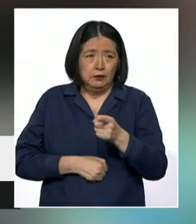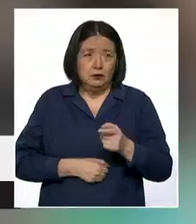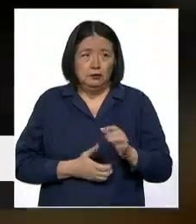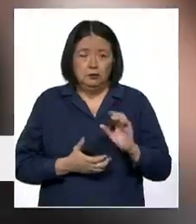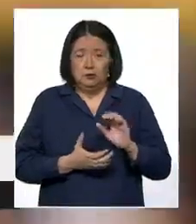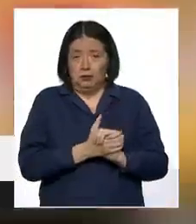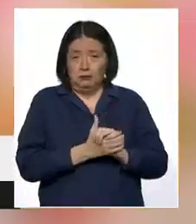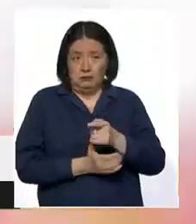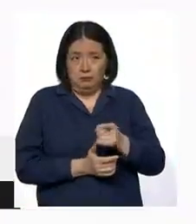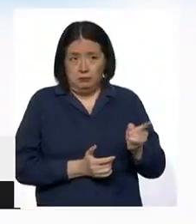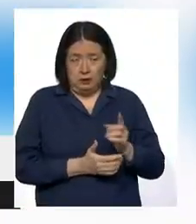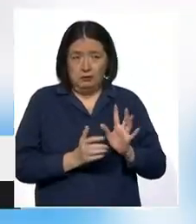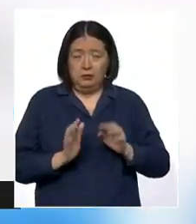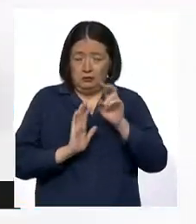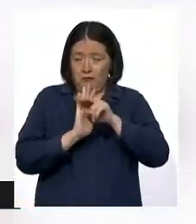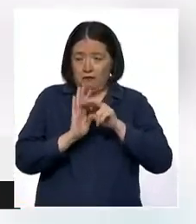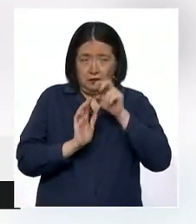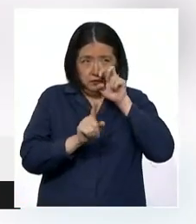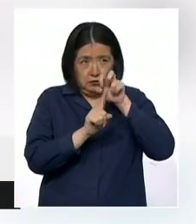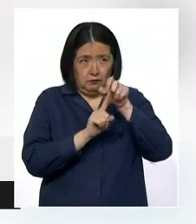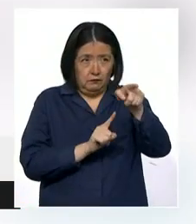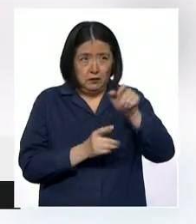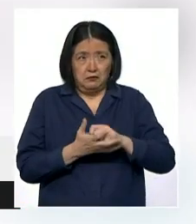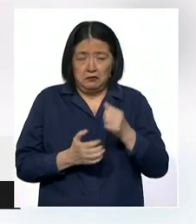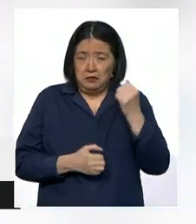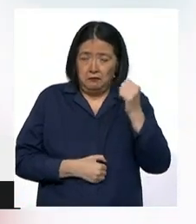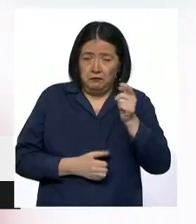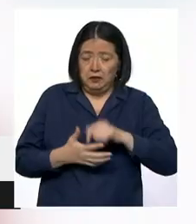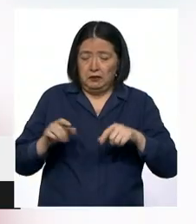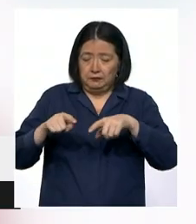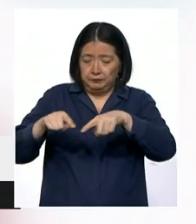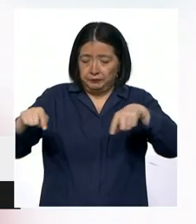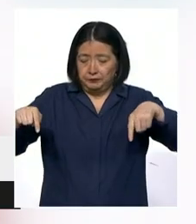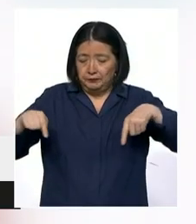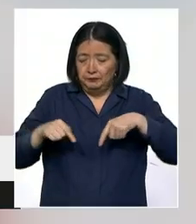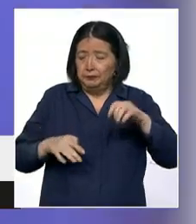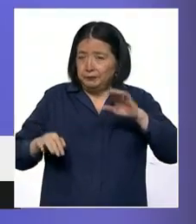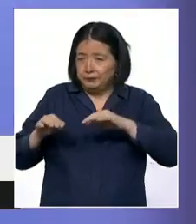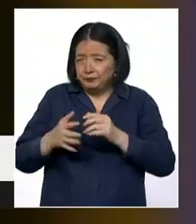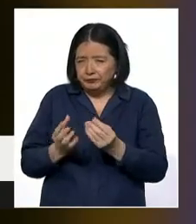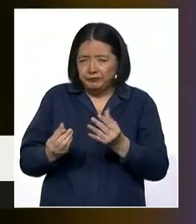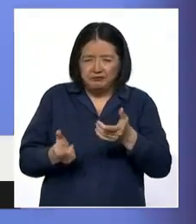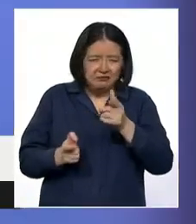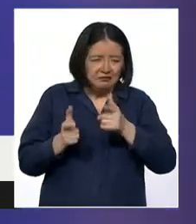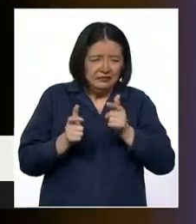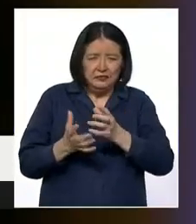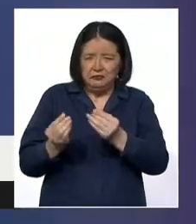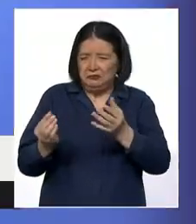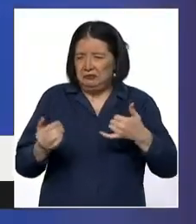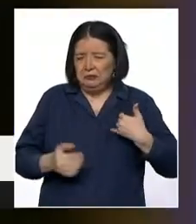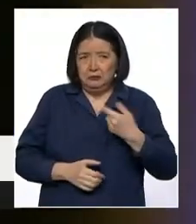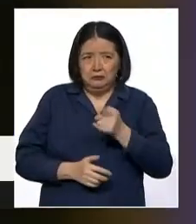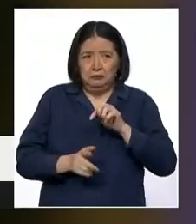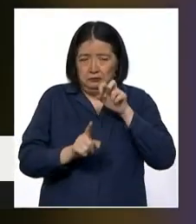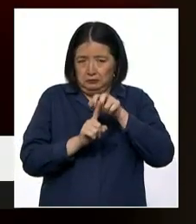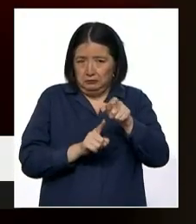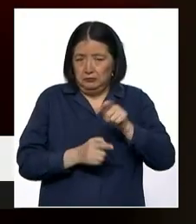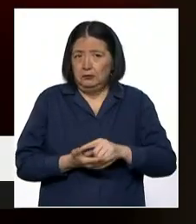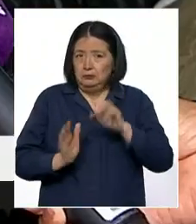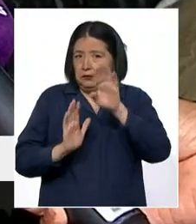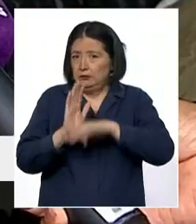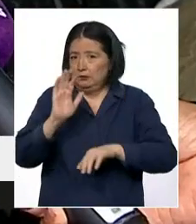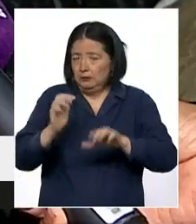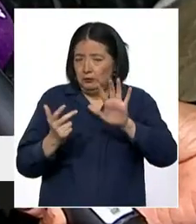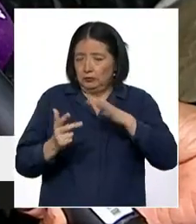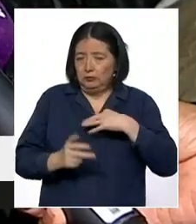los videos que compartió esta cuenta se observa una fiesta con piscina, alcohol y gran cantidad de jóvenes, entre ellos menores de